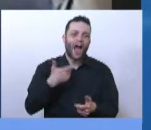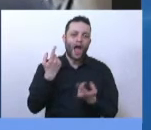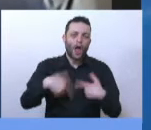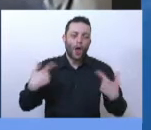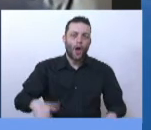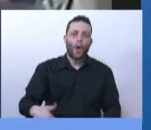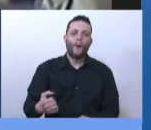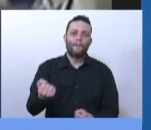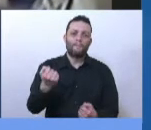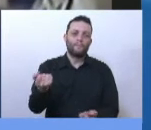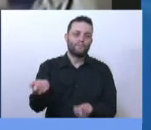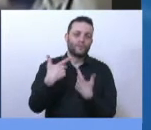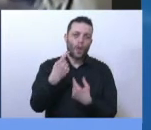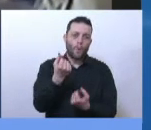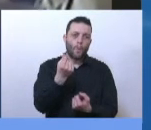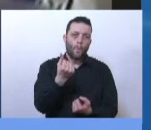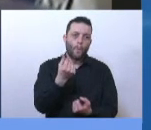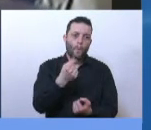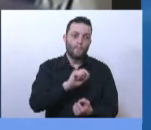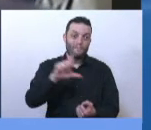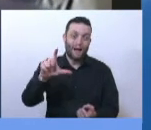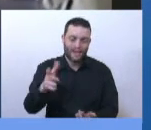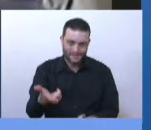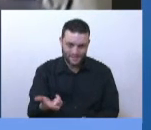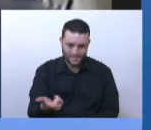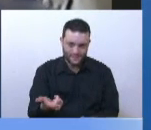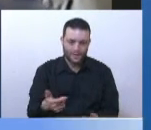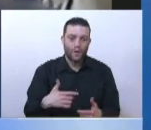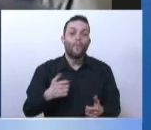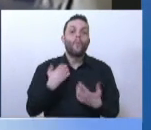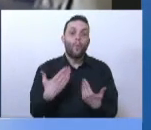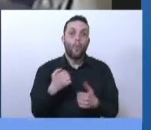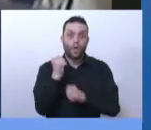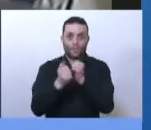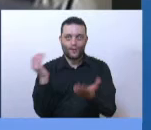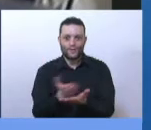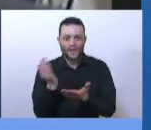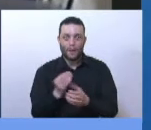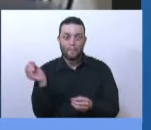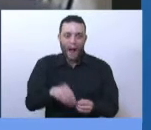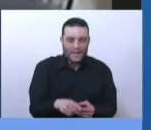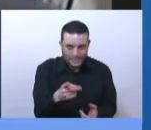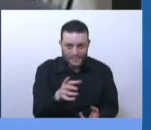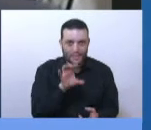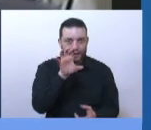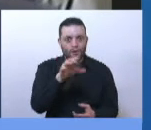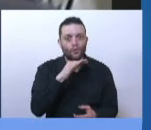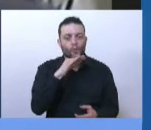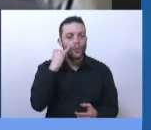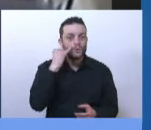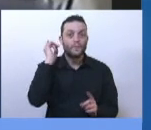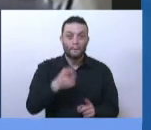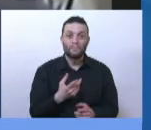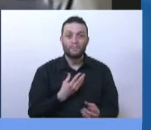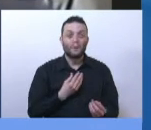sostener esas expectativas propias de producción, el aumento de mano de obra, la incorporación de valor agregado a